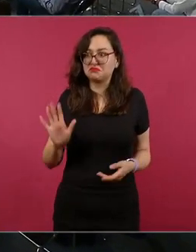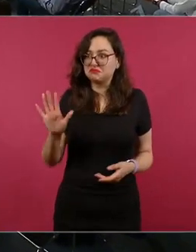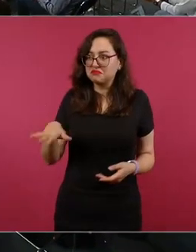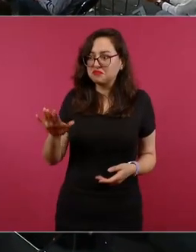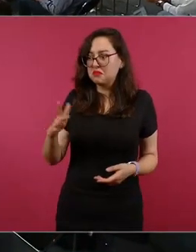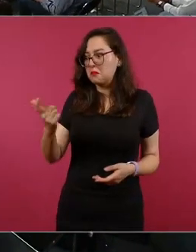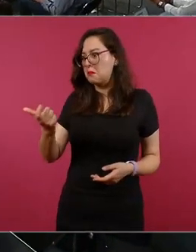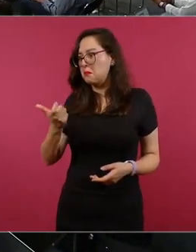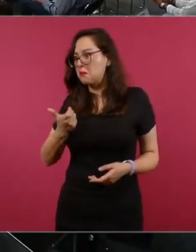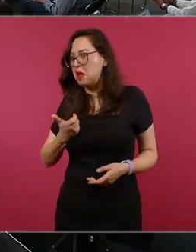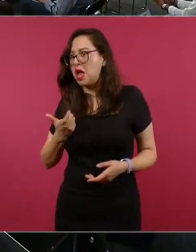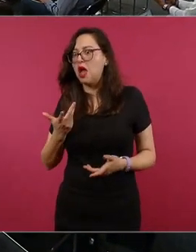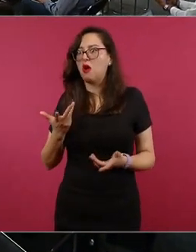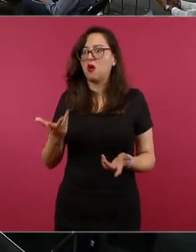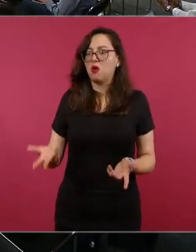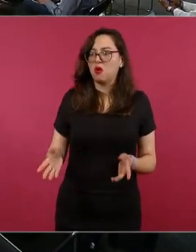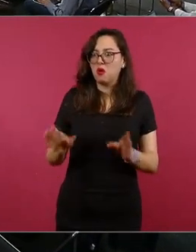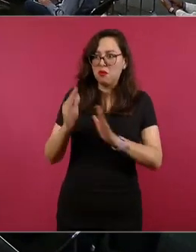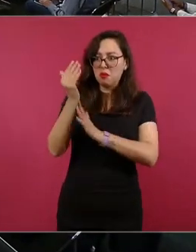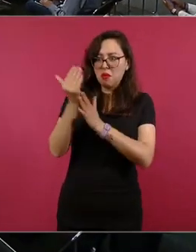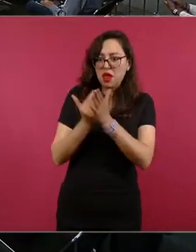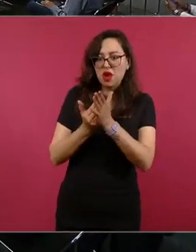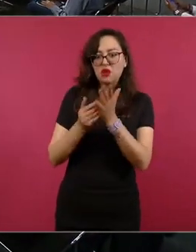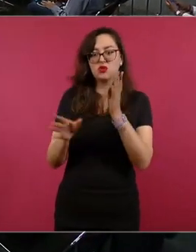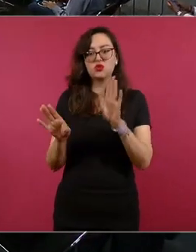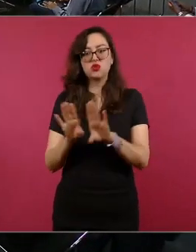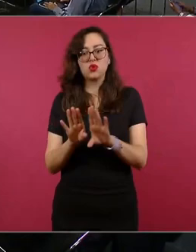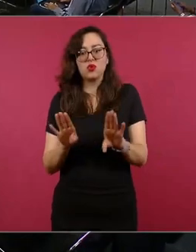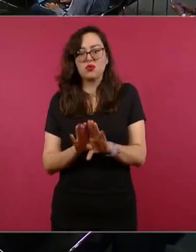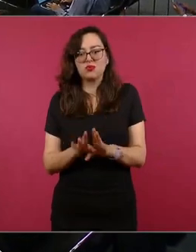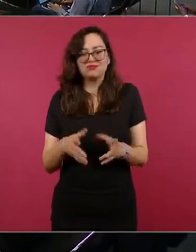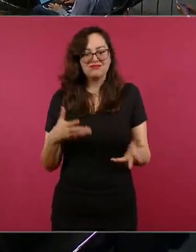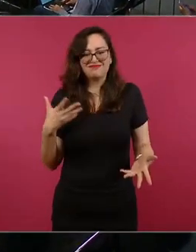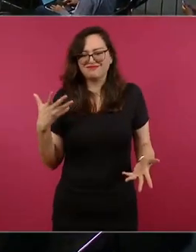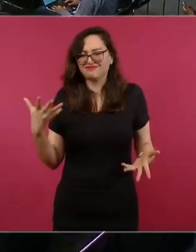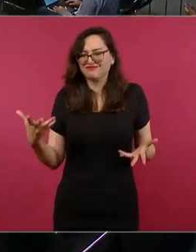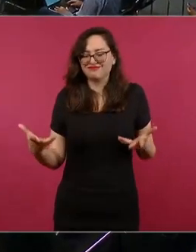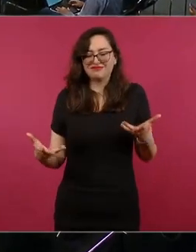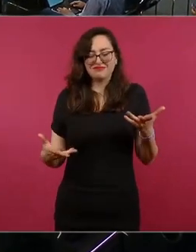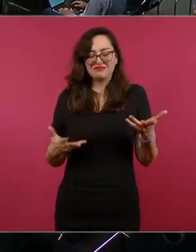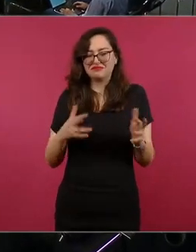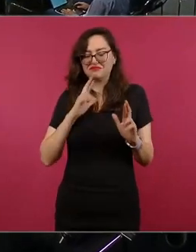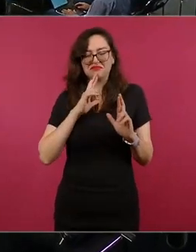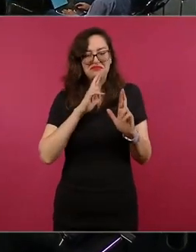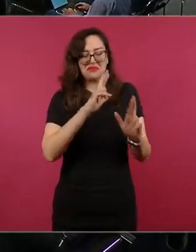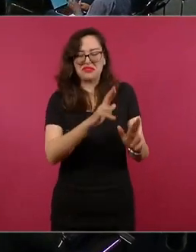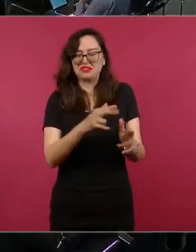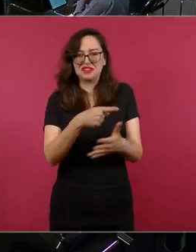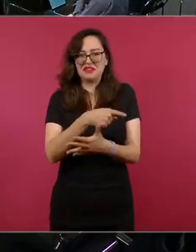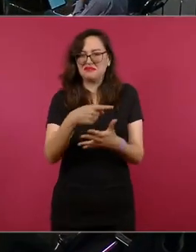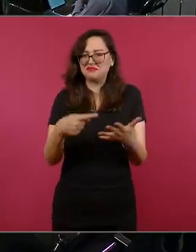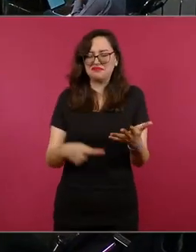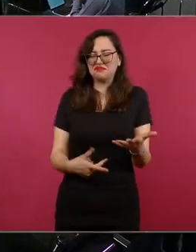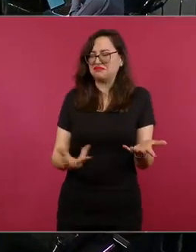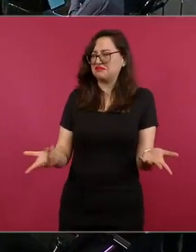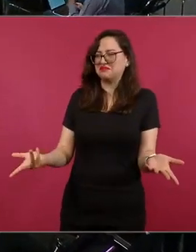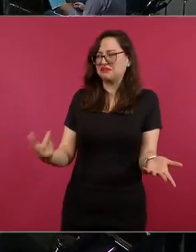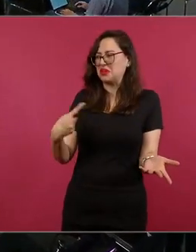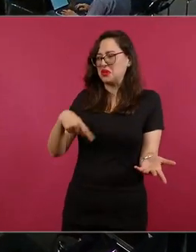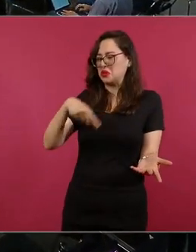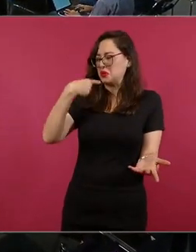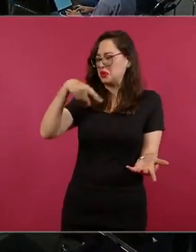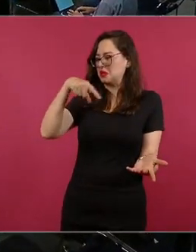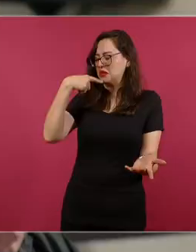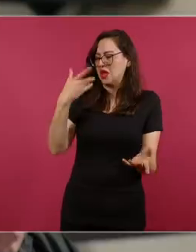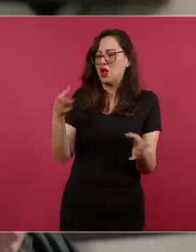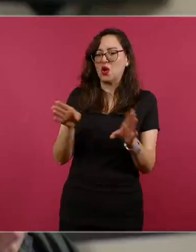pagos como se denunció aquí en la mañanera. ¿Cómo puede justificarse este tipo de prácticas, señor presidente? ¿Qué medidas urgentes